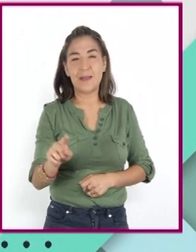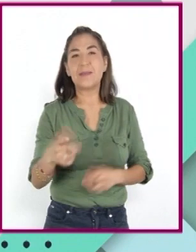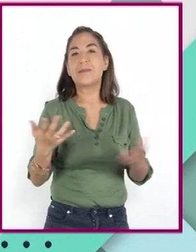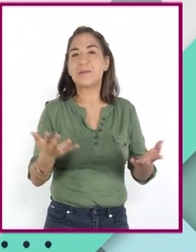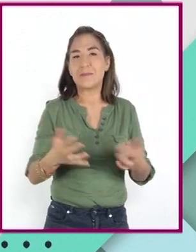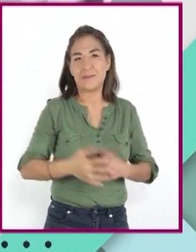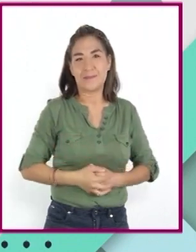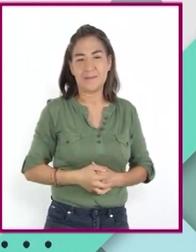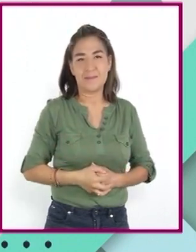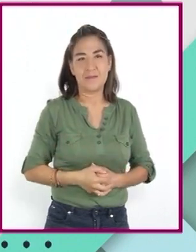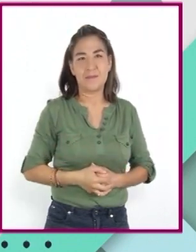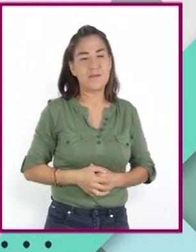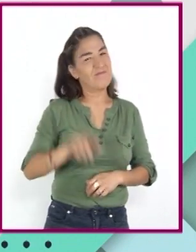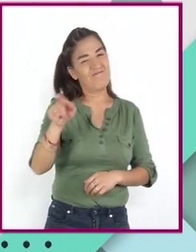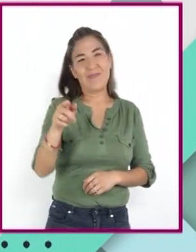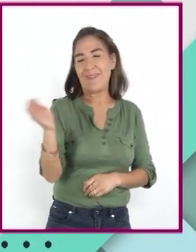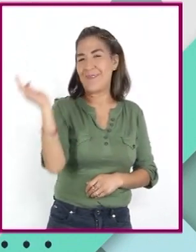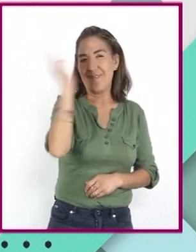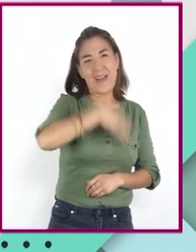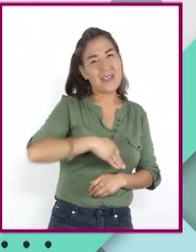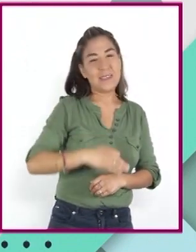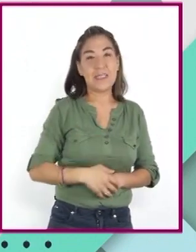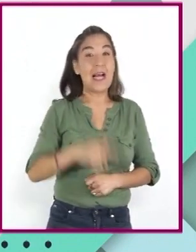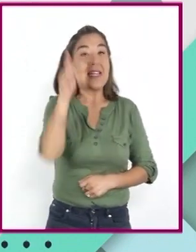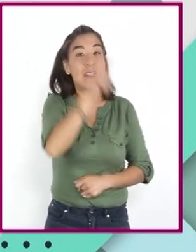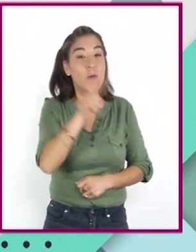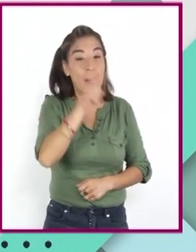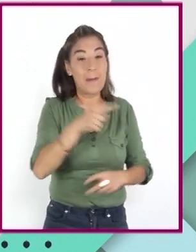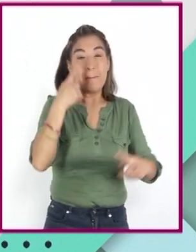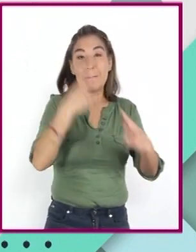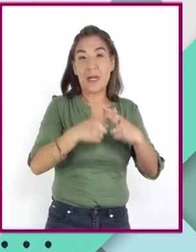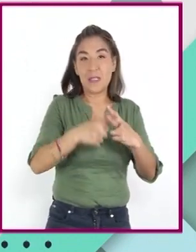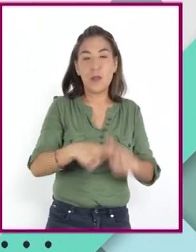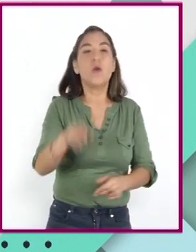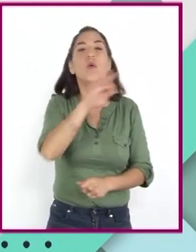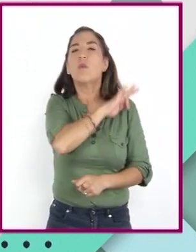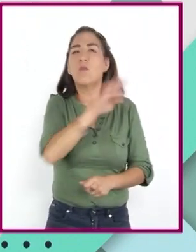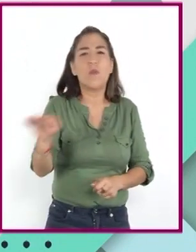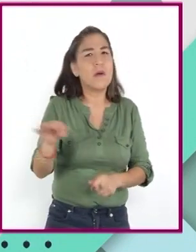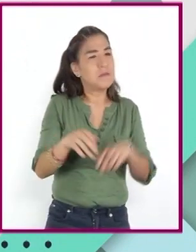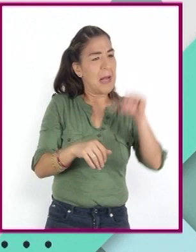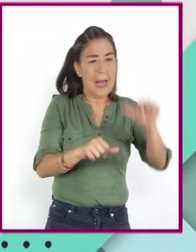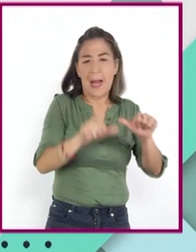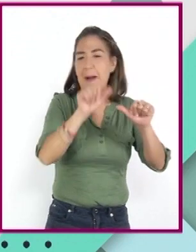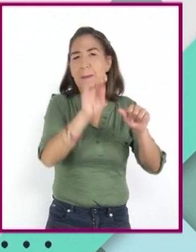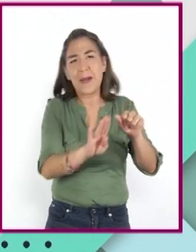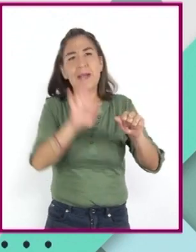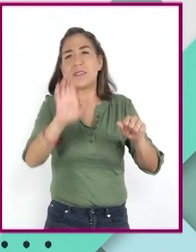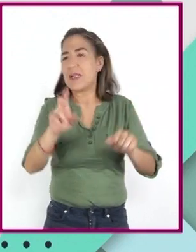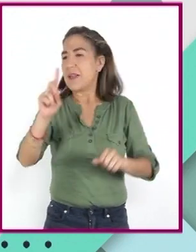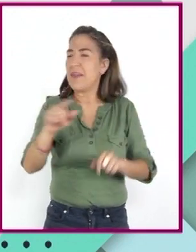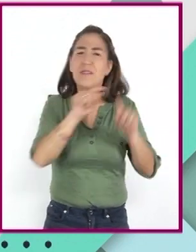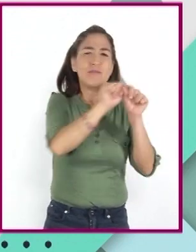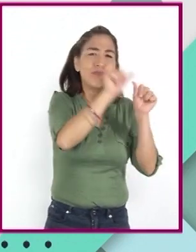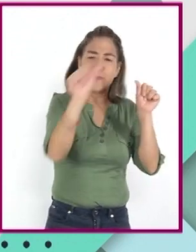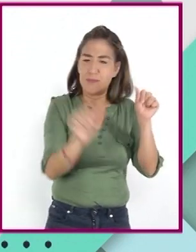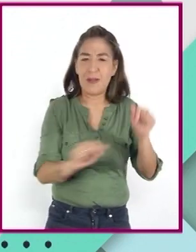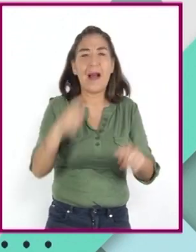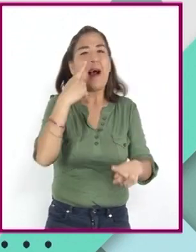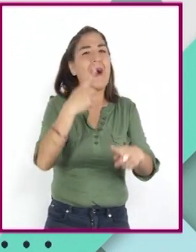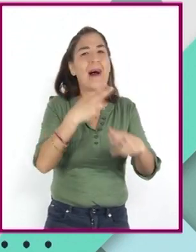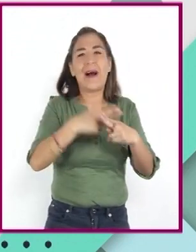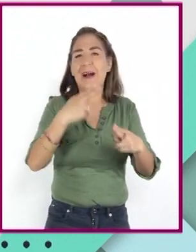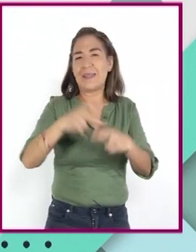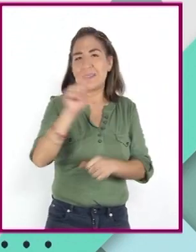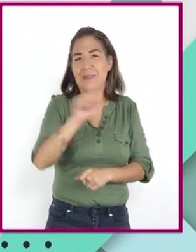Z. No, falso, falso. En el lenguaje algebraico puedes ocupar cualquier letra o literal.